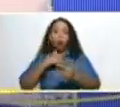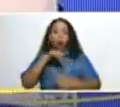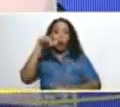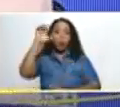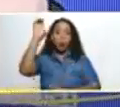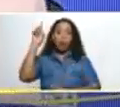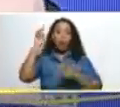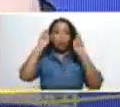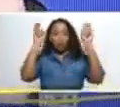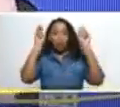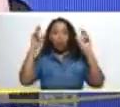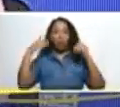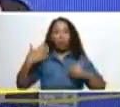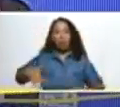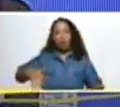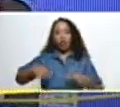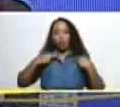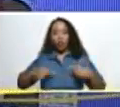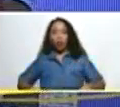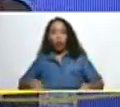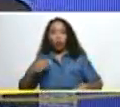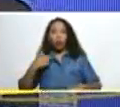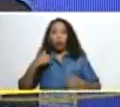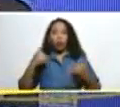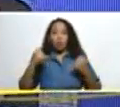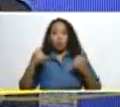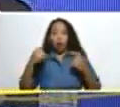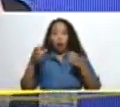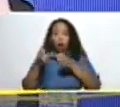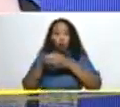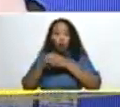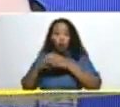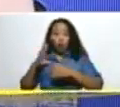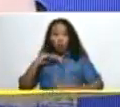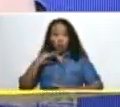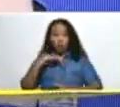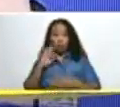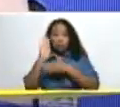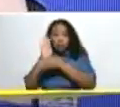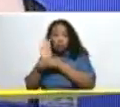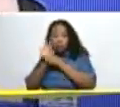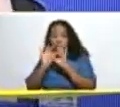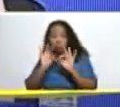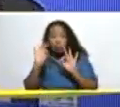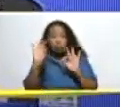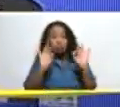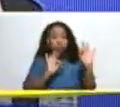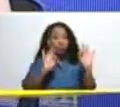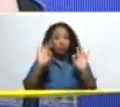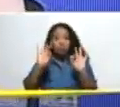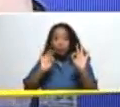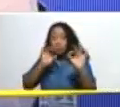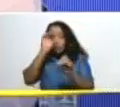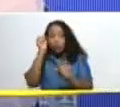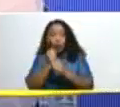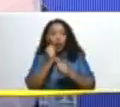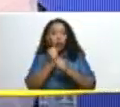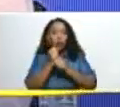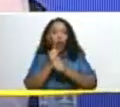en materia de derechos humanos. Hemos sido cuidadosos porque desde que esta institución nació, el 24